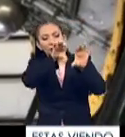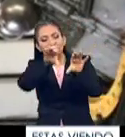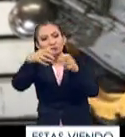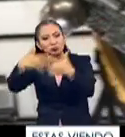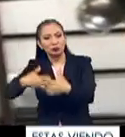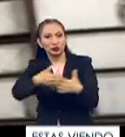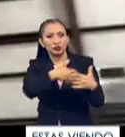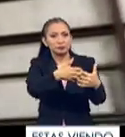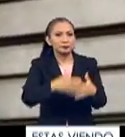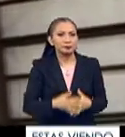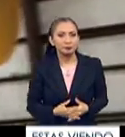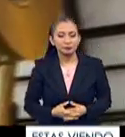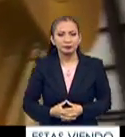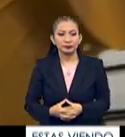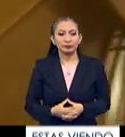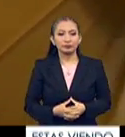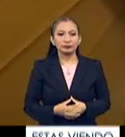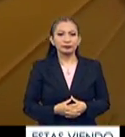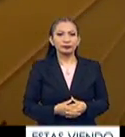motores.